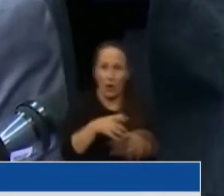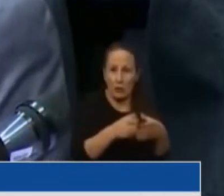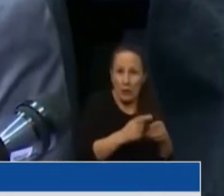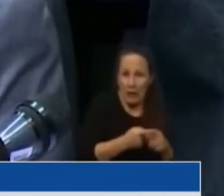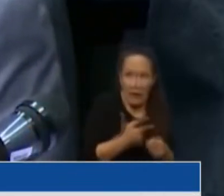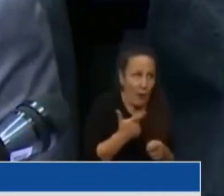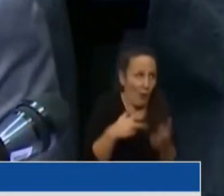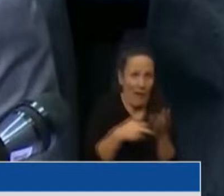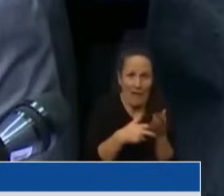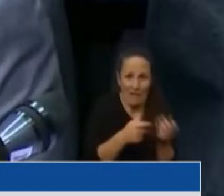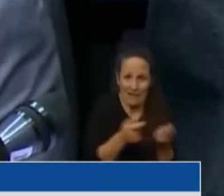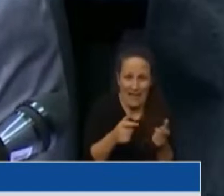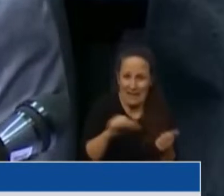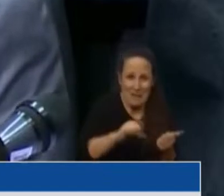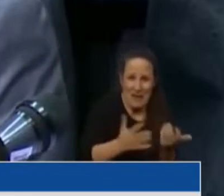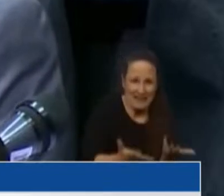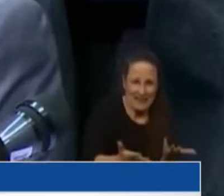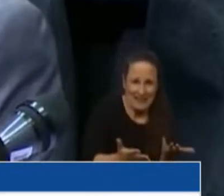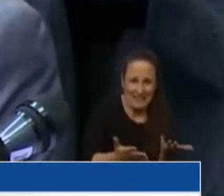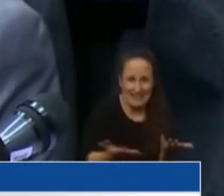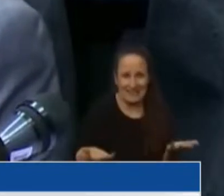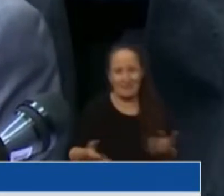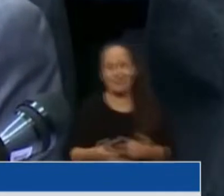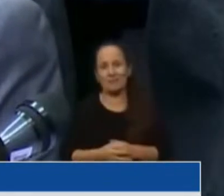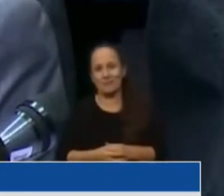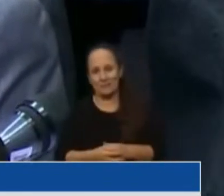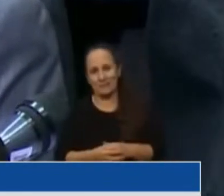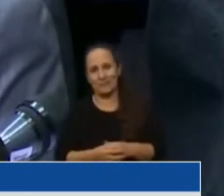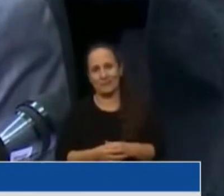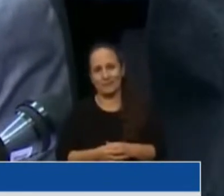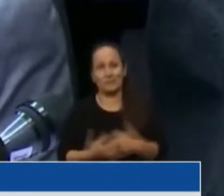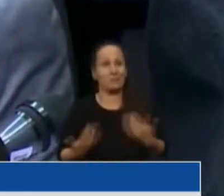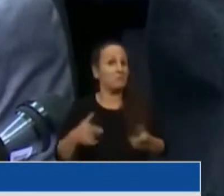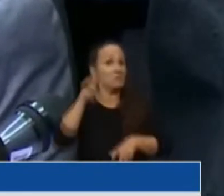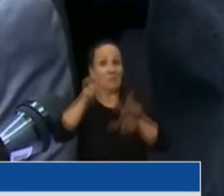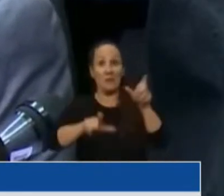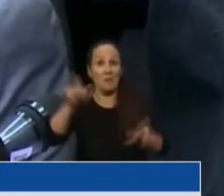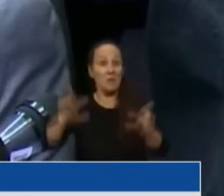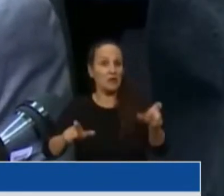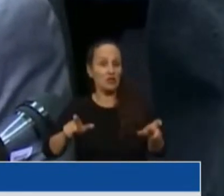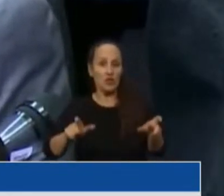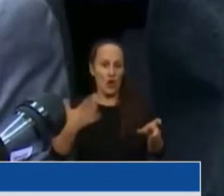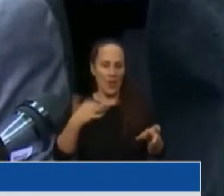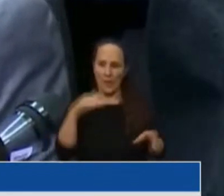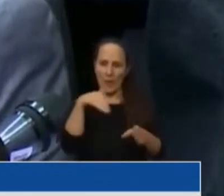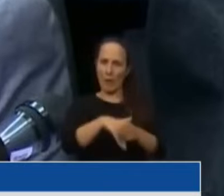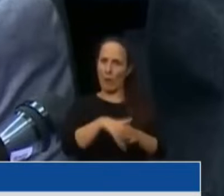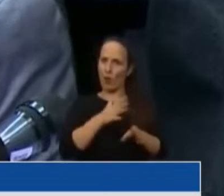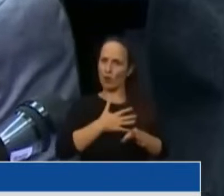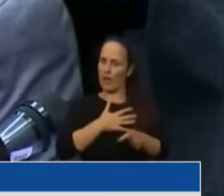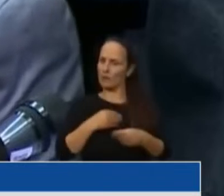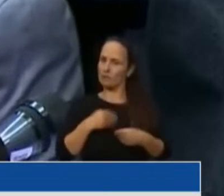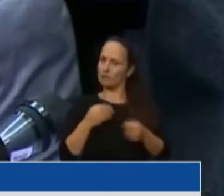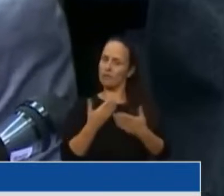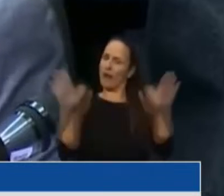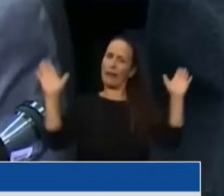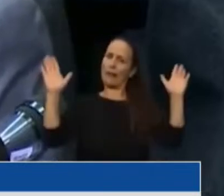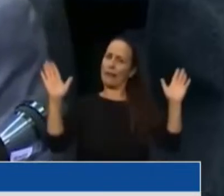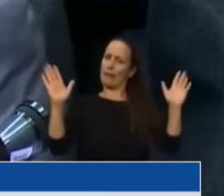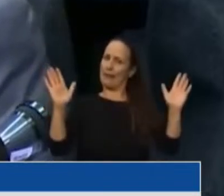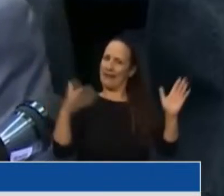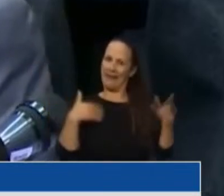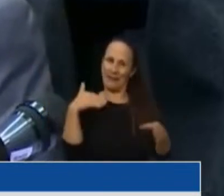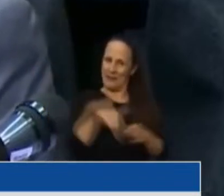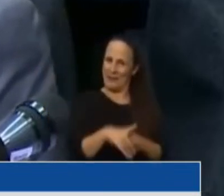segunda ventaja es que todo ciudadano debe poder expresar su voluntad electoral de forma libre e igualitaria. ¿Es